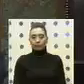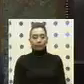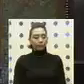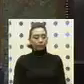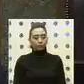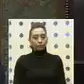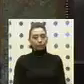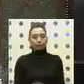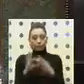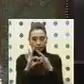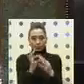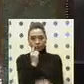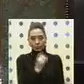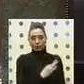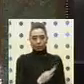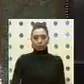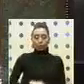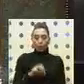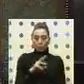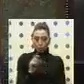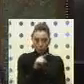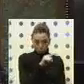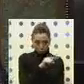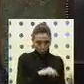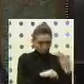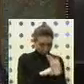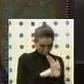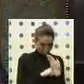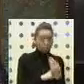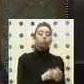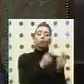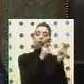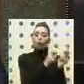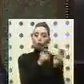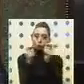Gracias, diputado Morales. Enviará los oficios